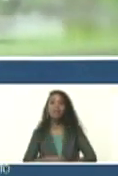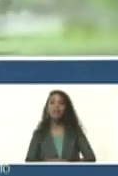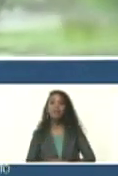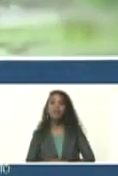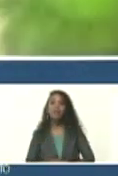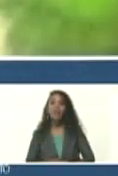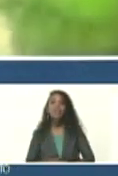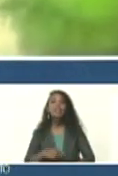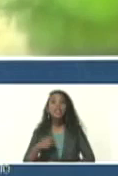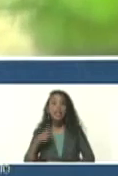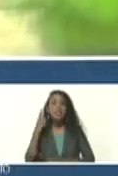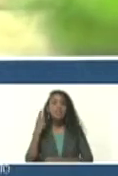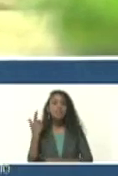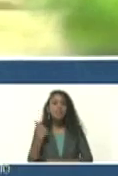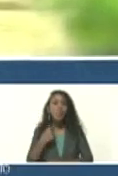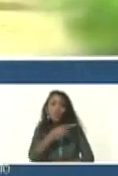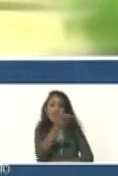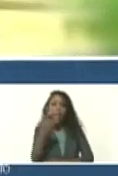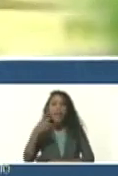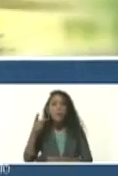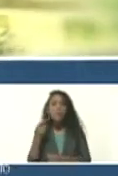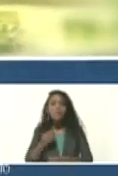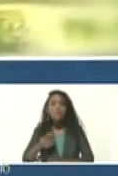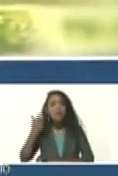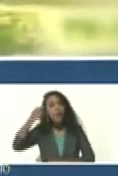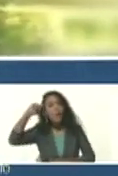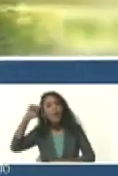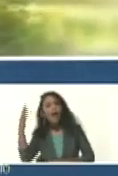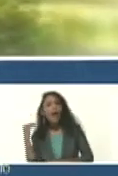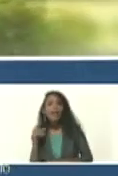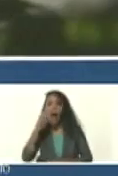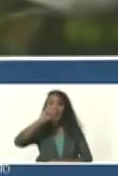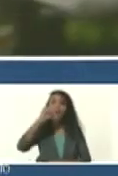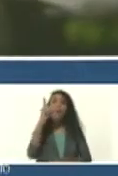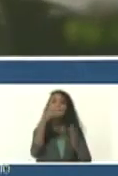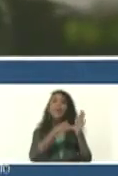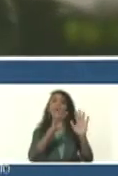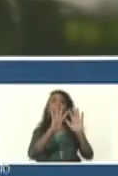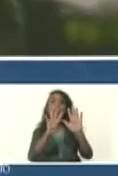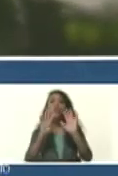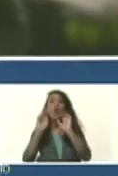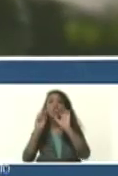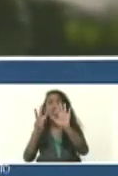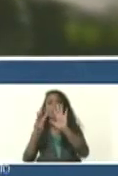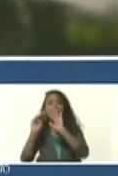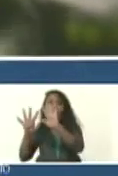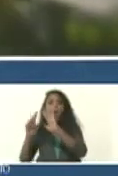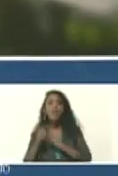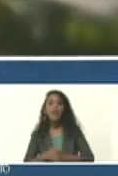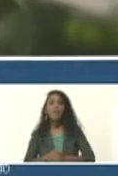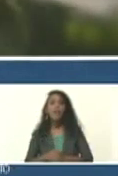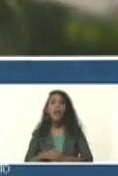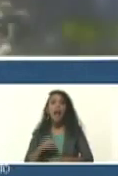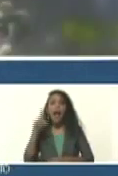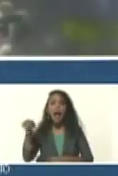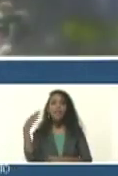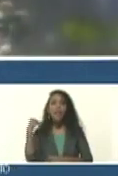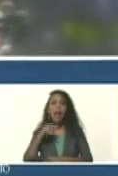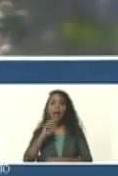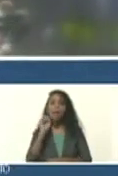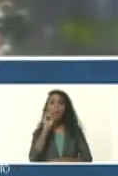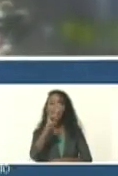Tienen que recordar aquel año 1989, que empezó con tanto dolor con el 27 y 28 de febrero en